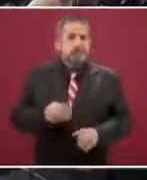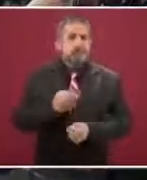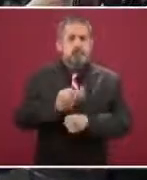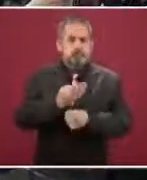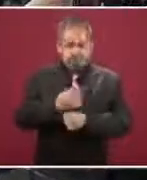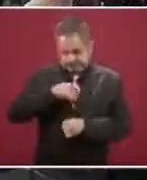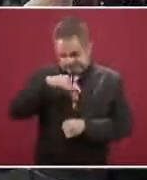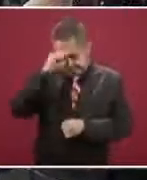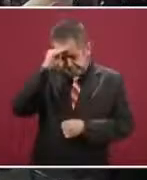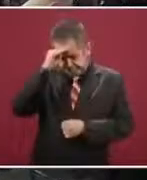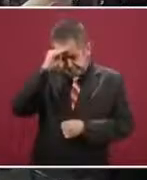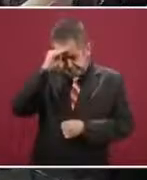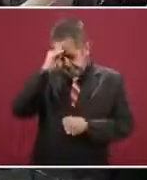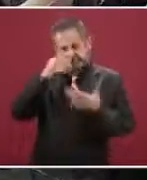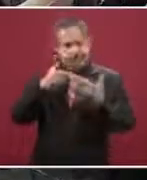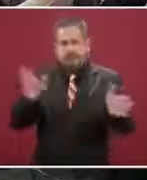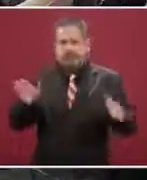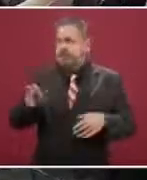Decidimos abrir la frontera